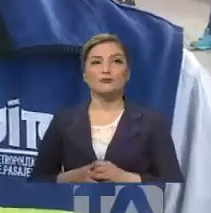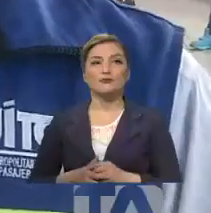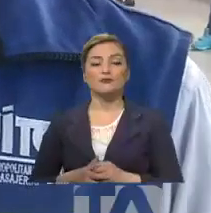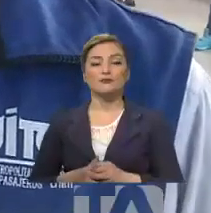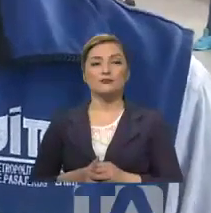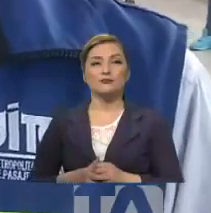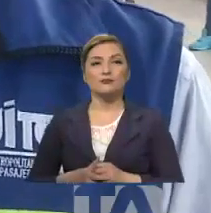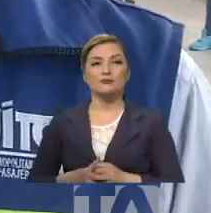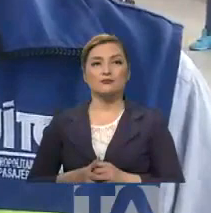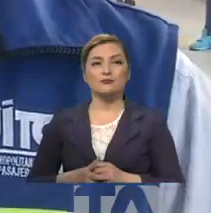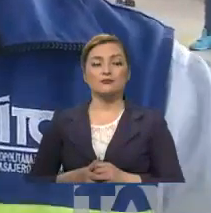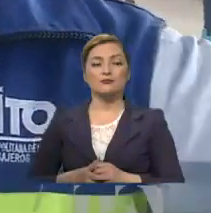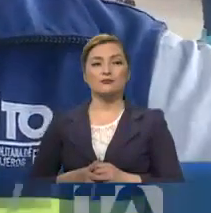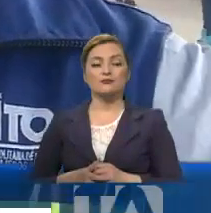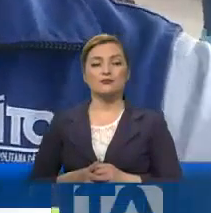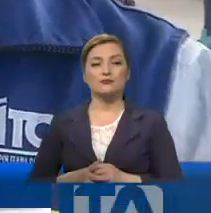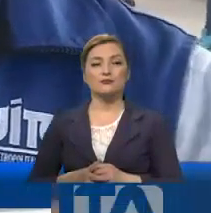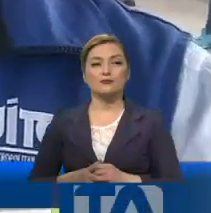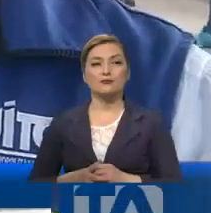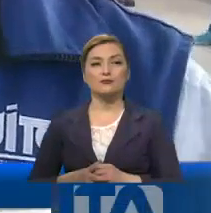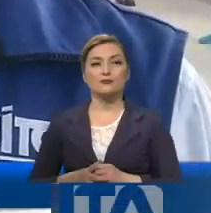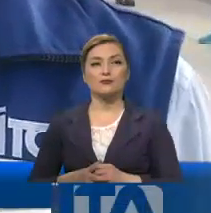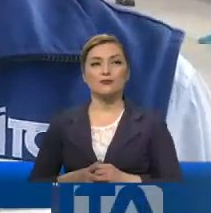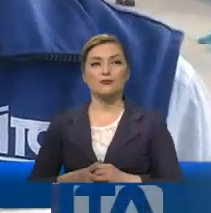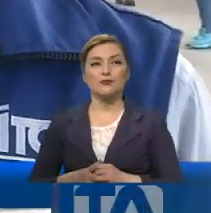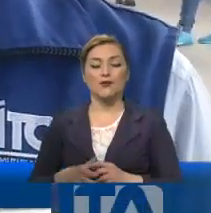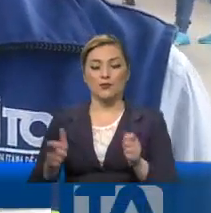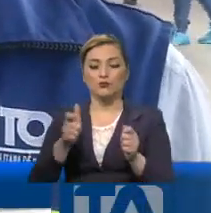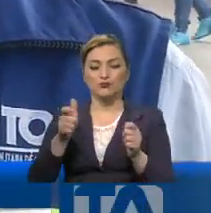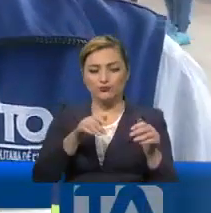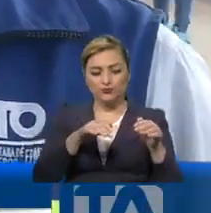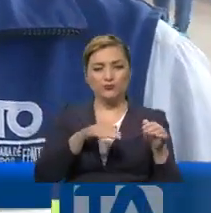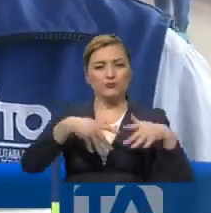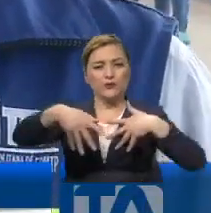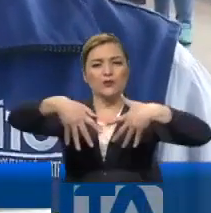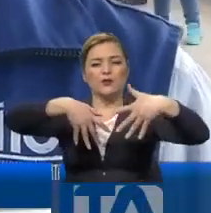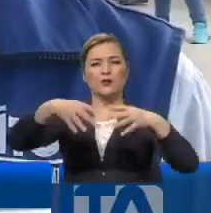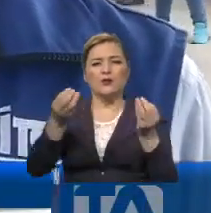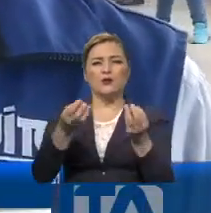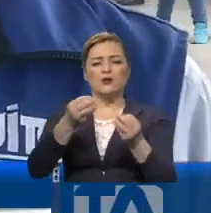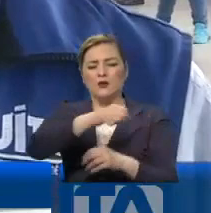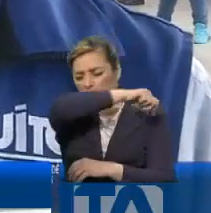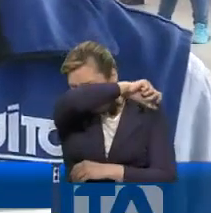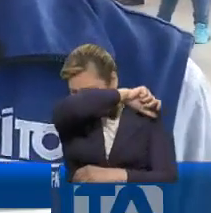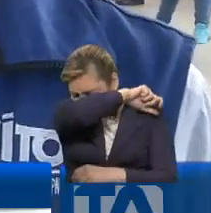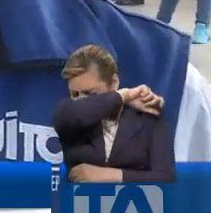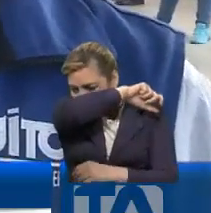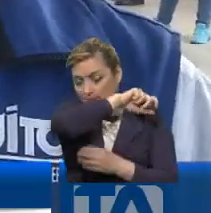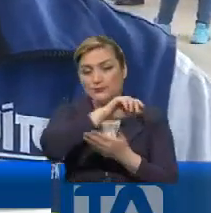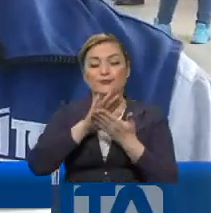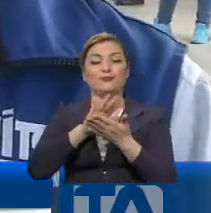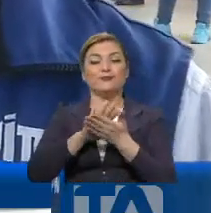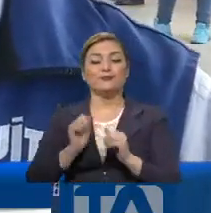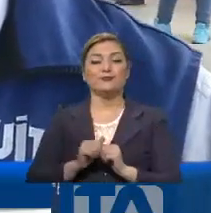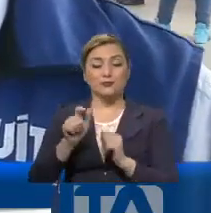Hay algún momento en que por el flujo de usuarios se aglomera la gente y es entonces cuando nosotros